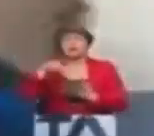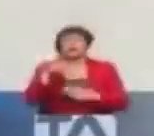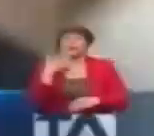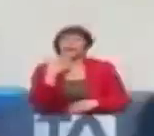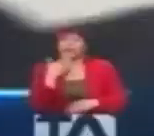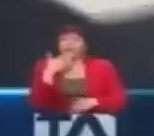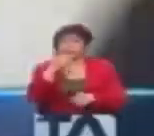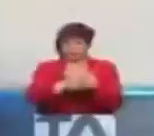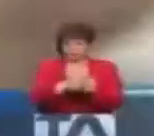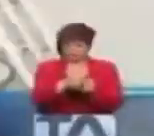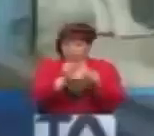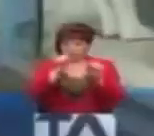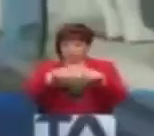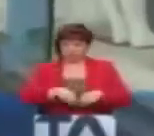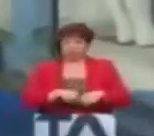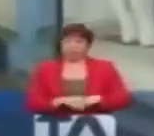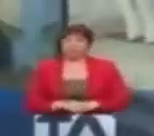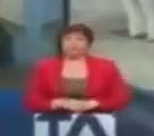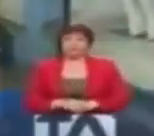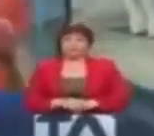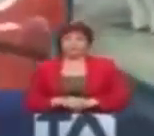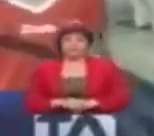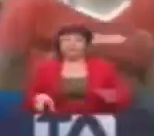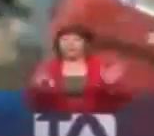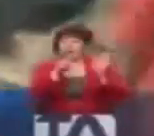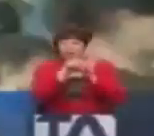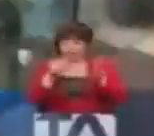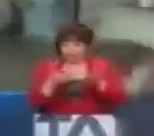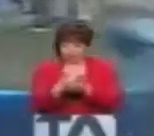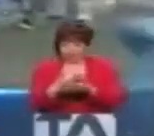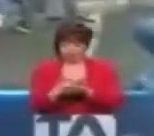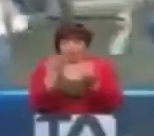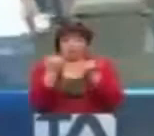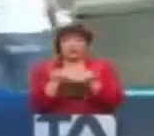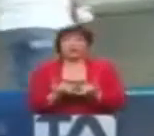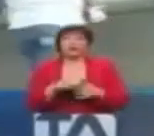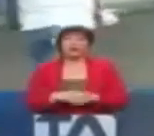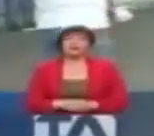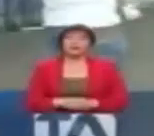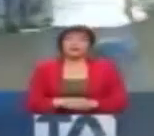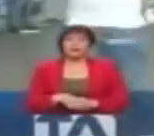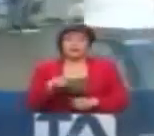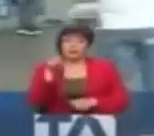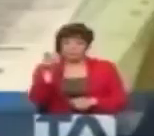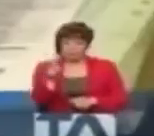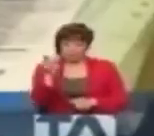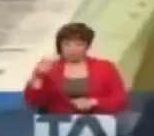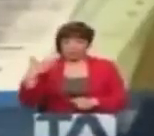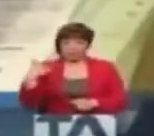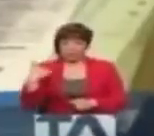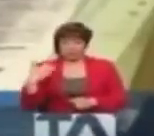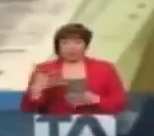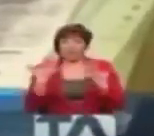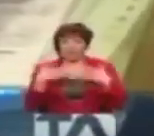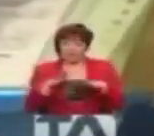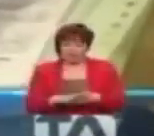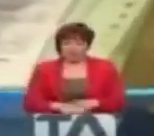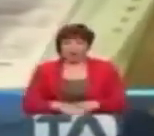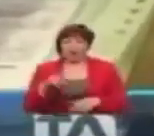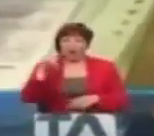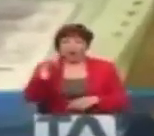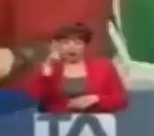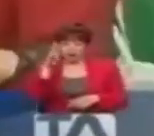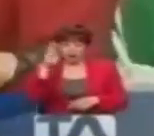y desincentivar el efectivo. Con la ley, las personas jurídicas y naturales con registro único de contribuyentes harán sus pagos por